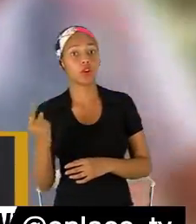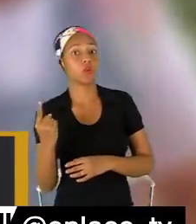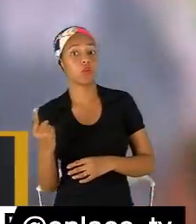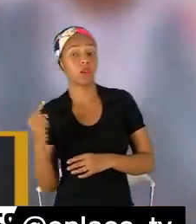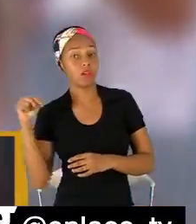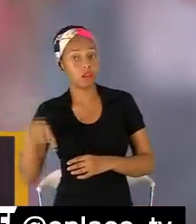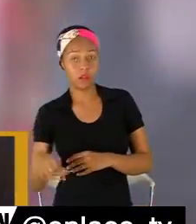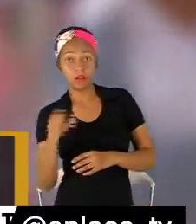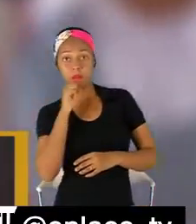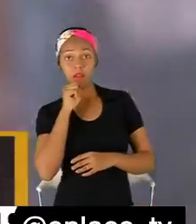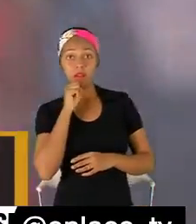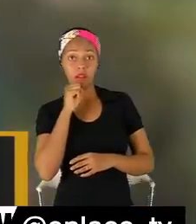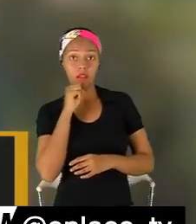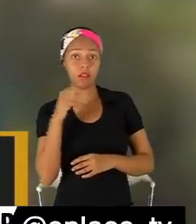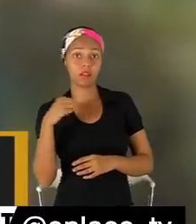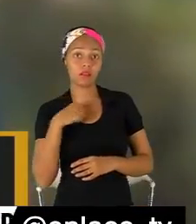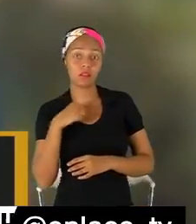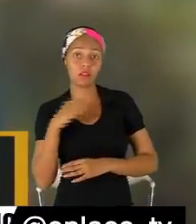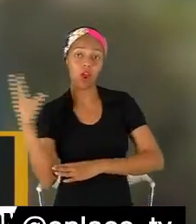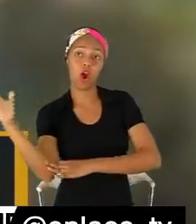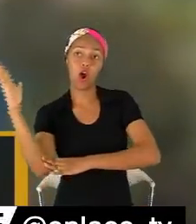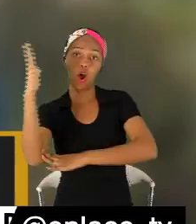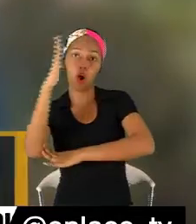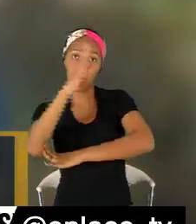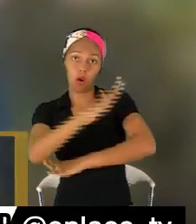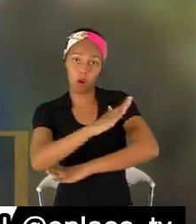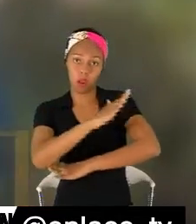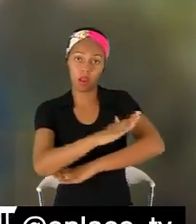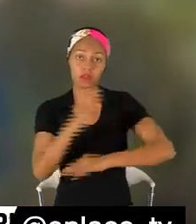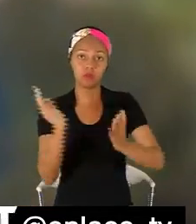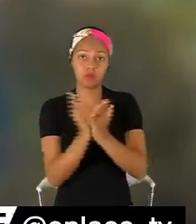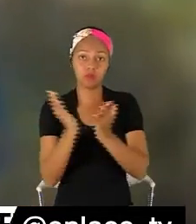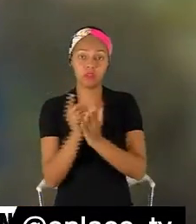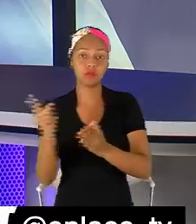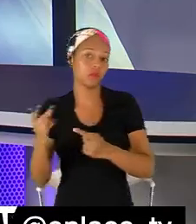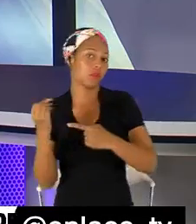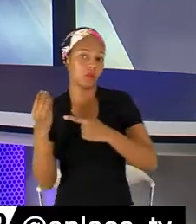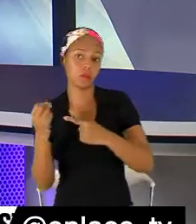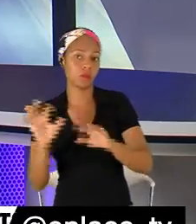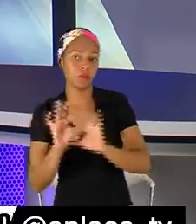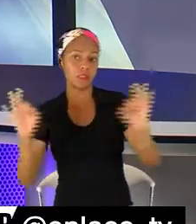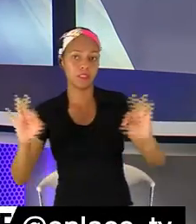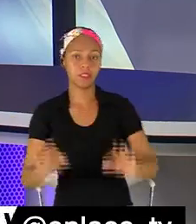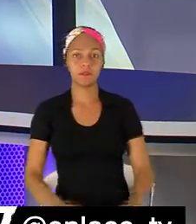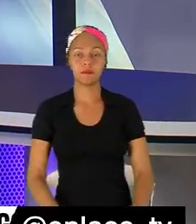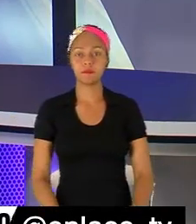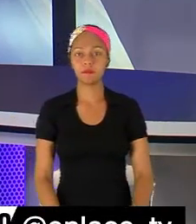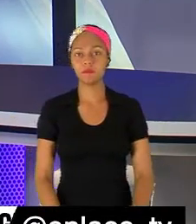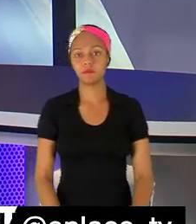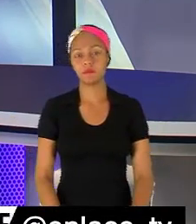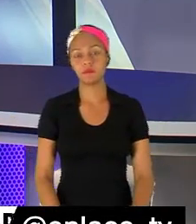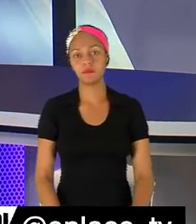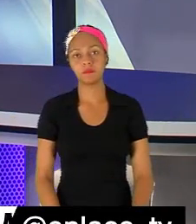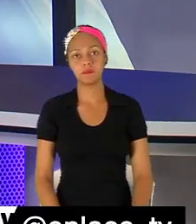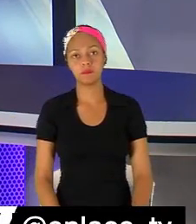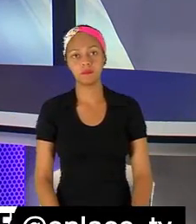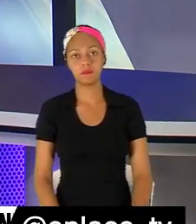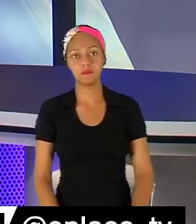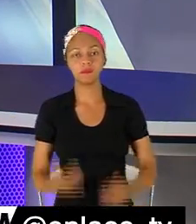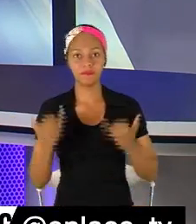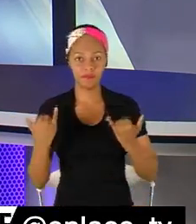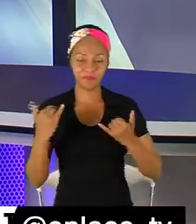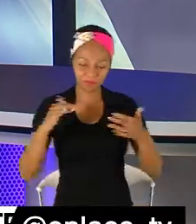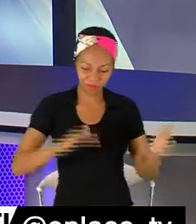Barranca Bermeja que cuenta con jornada única es la Normal Superior Cristo Rey. Llegó el momento de darle paso a la